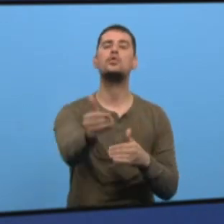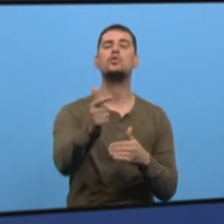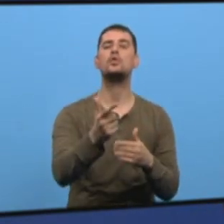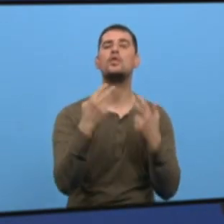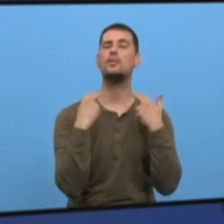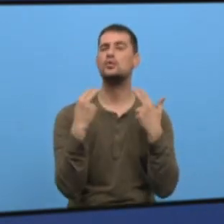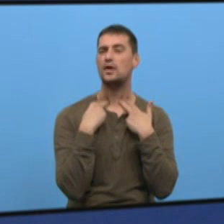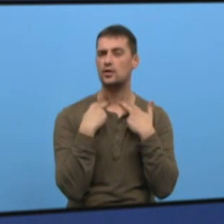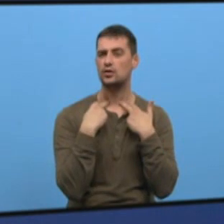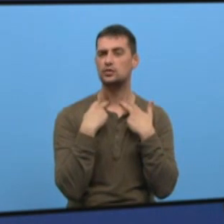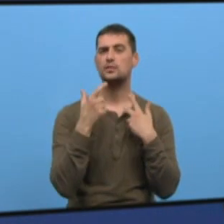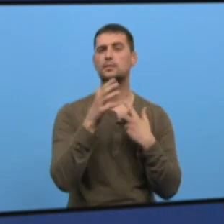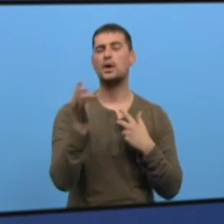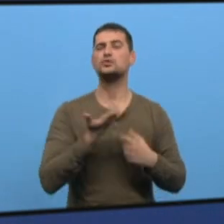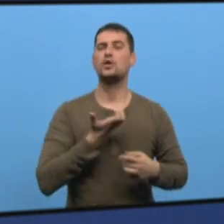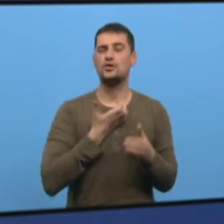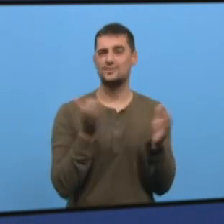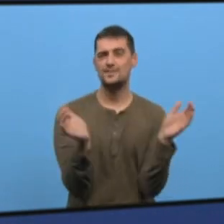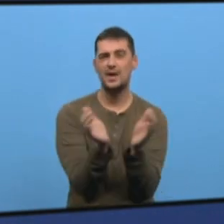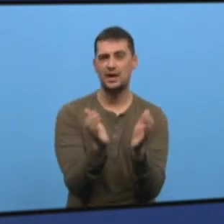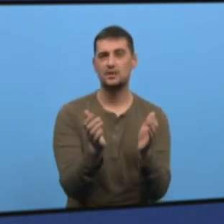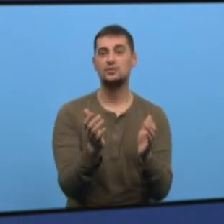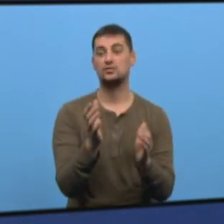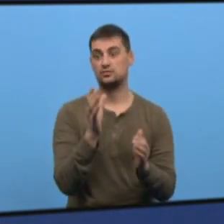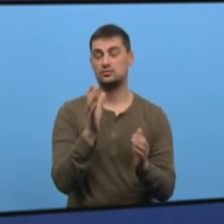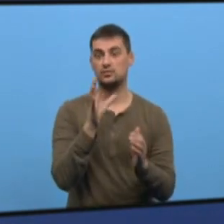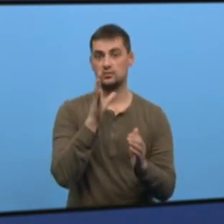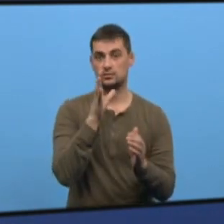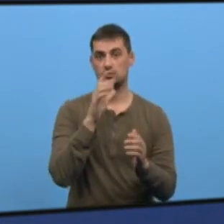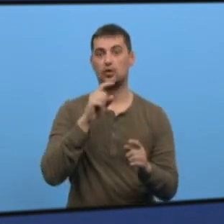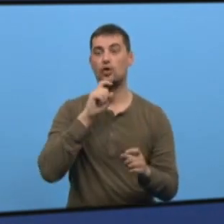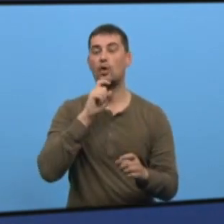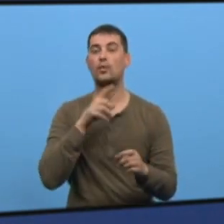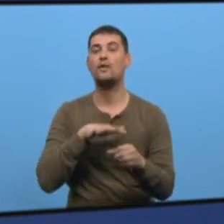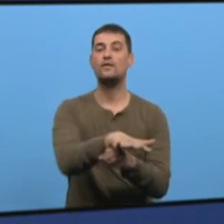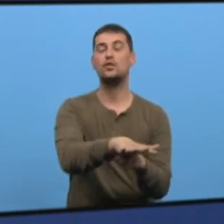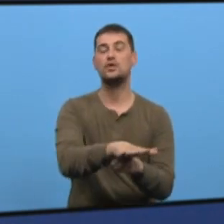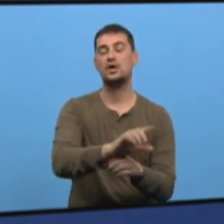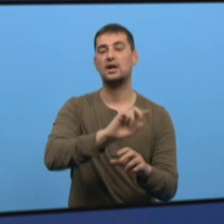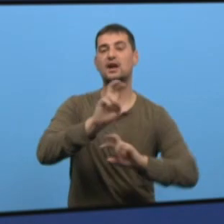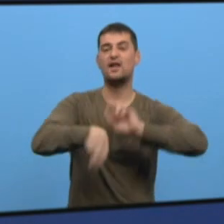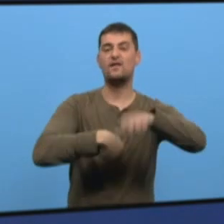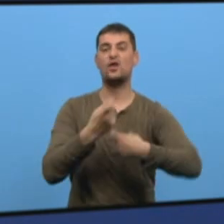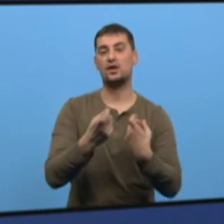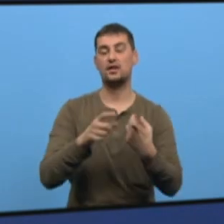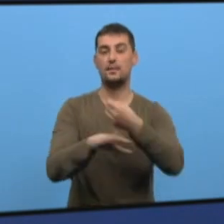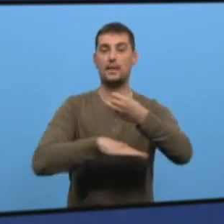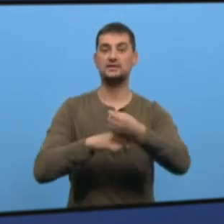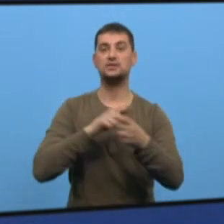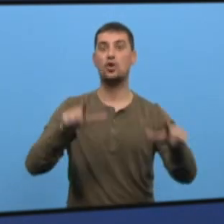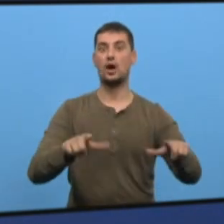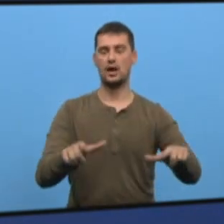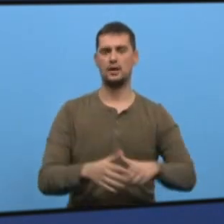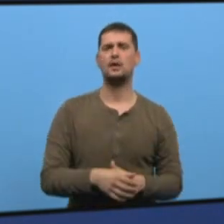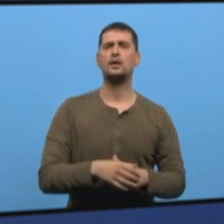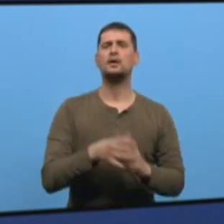deputación e pequenos concellos la reforma eh do réxime local das bases de réxime local que